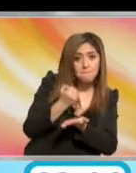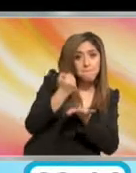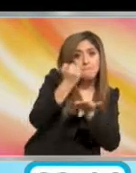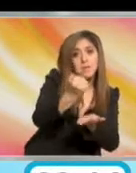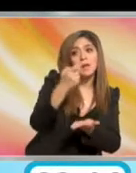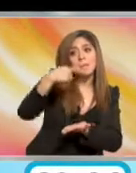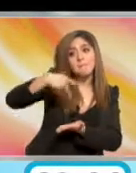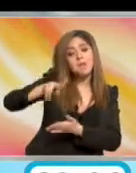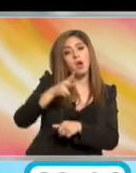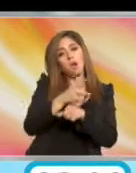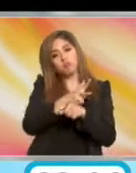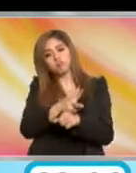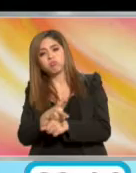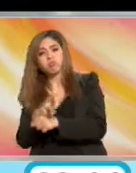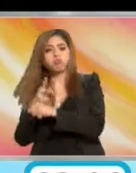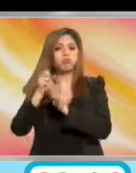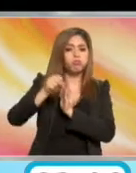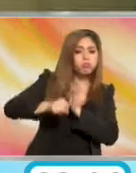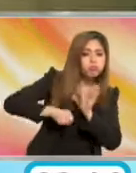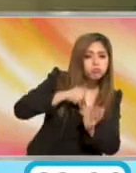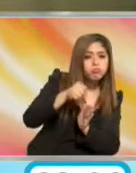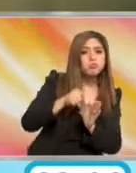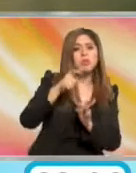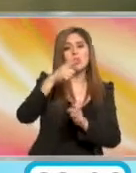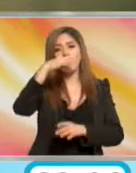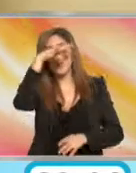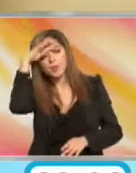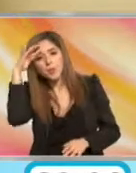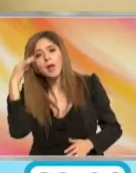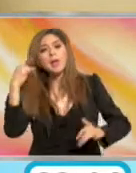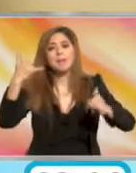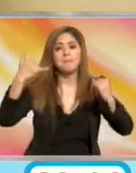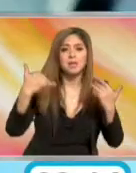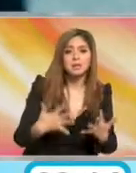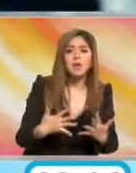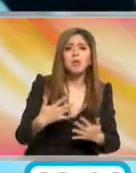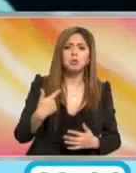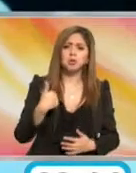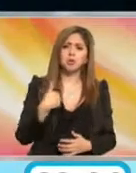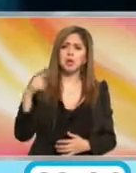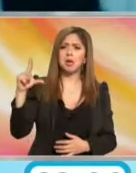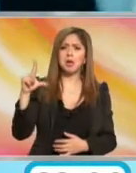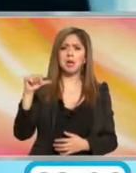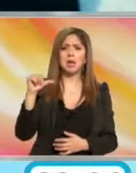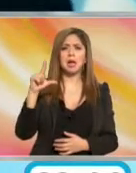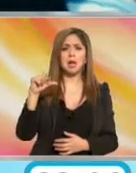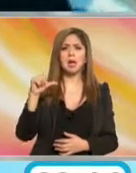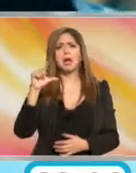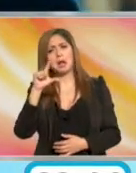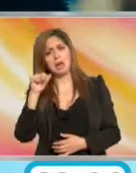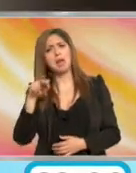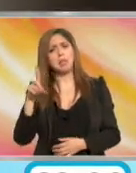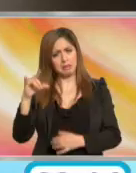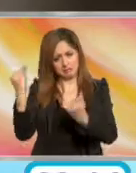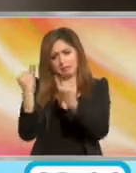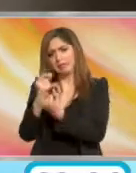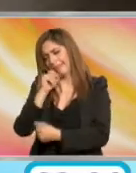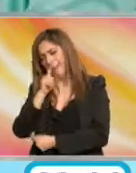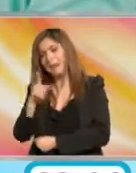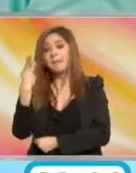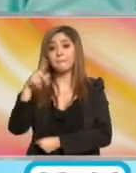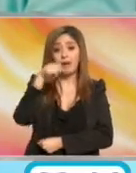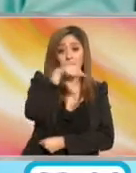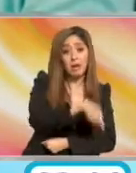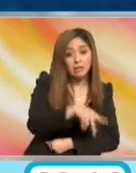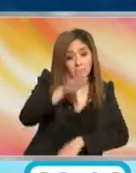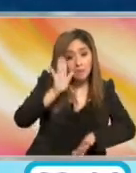más trabajo, digamos, de músculo, de sudor. No que aquella no haya costado trabajo, pero esta, al depender de muchas